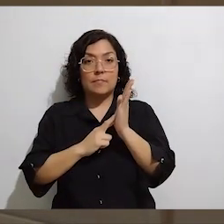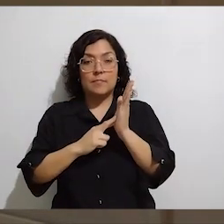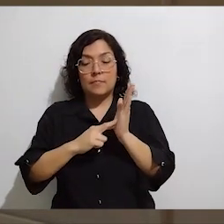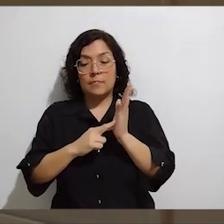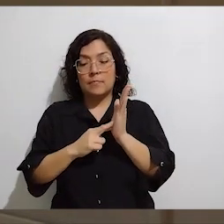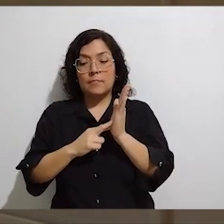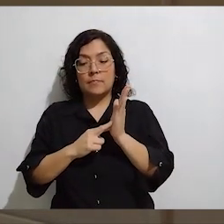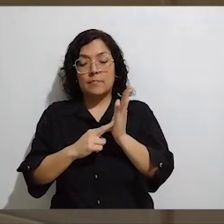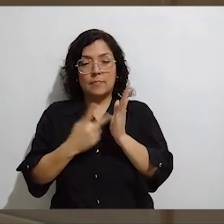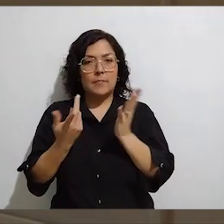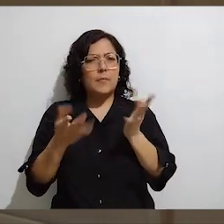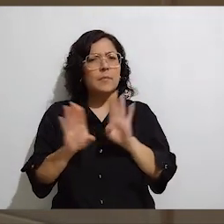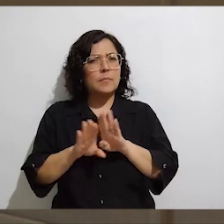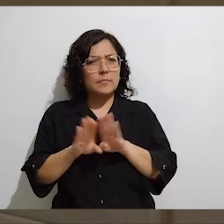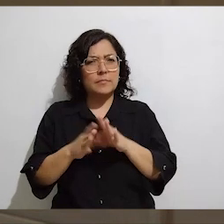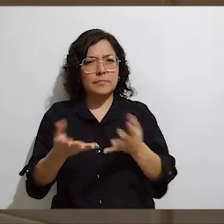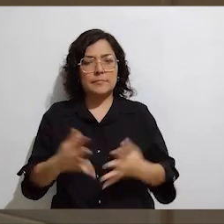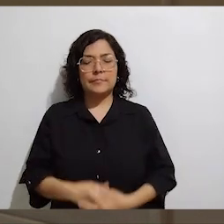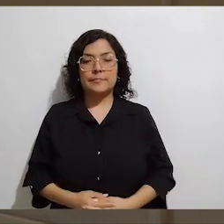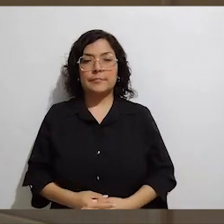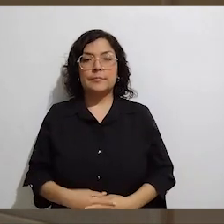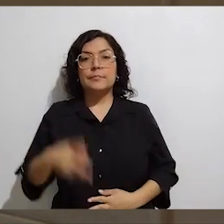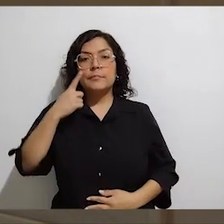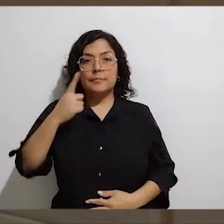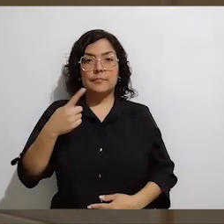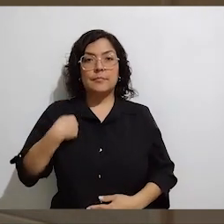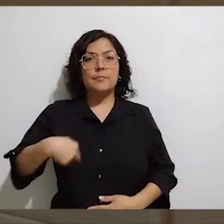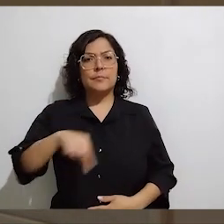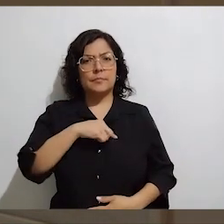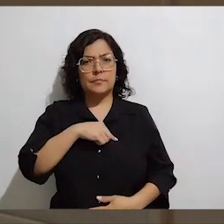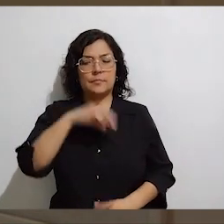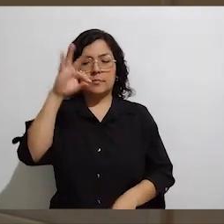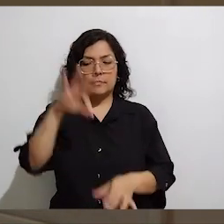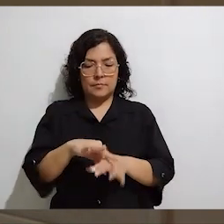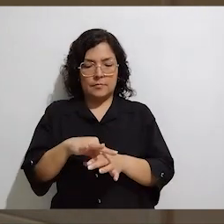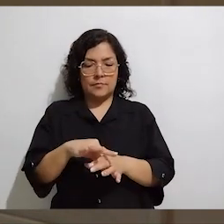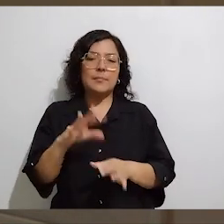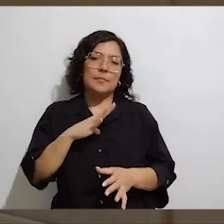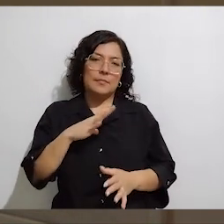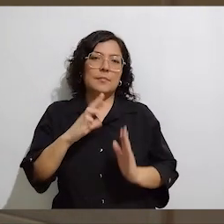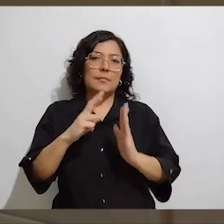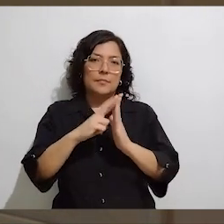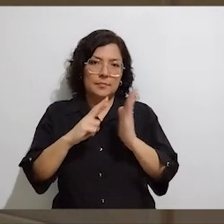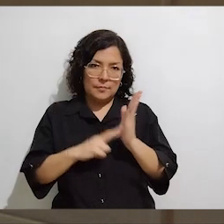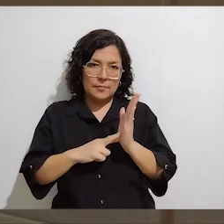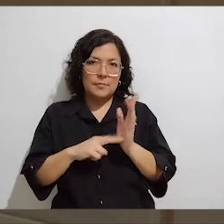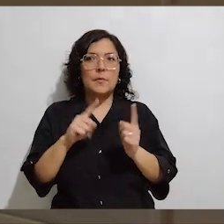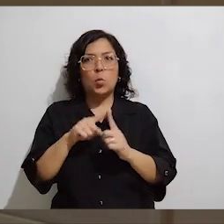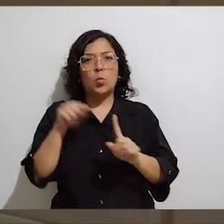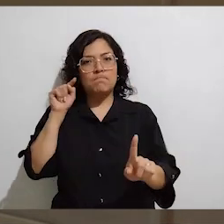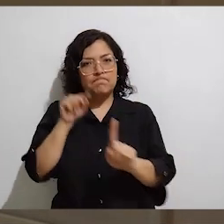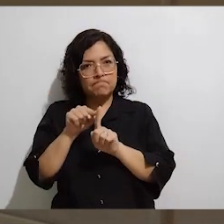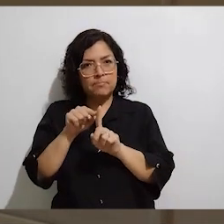actividad. Recordábamos que en la materia electoral tenemos principios que rigen a la materia electoral, por ejemplo, la objetividad, la